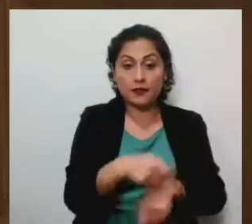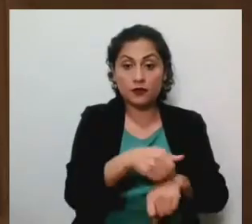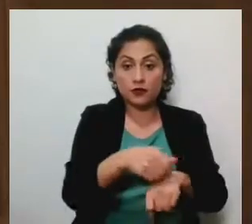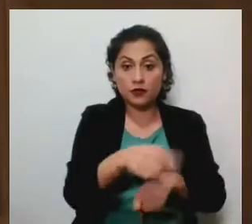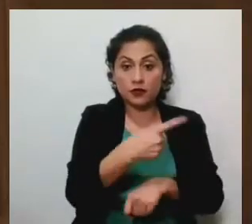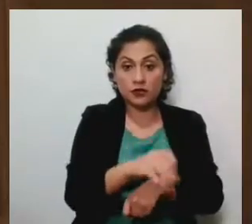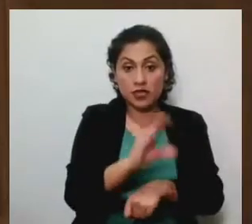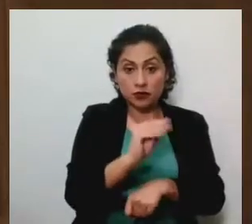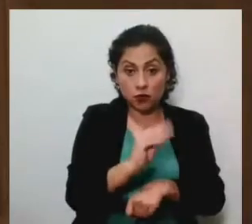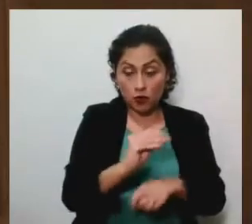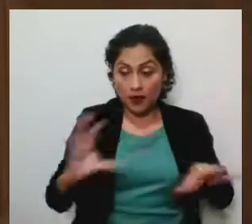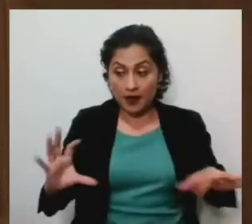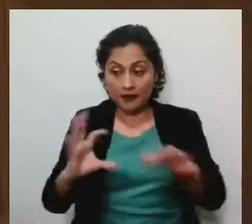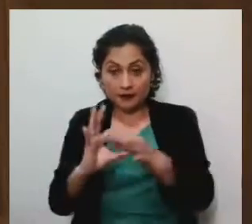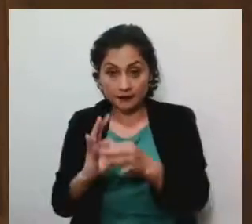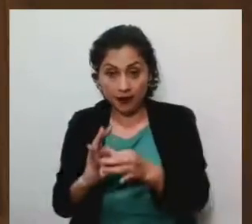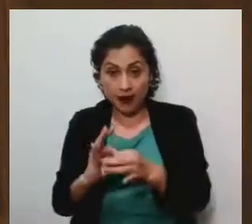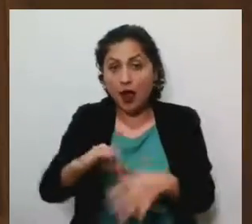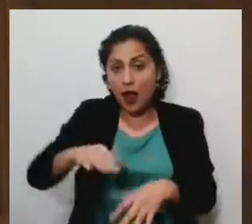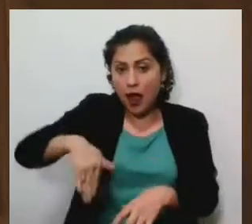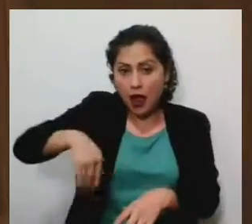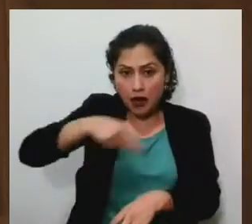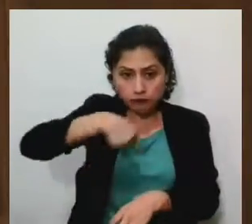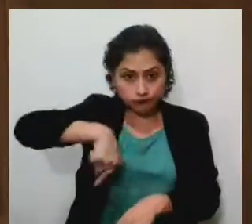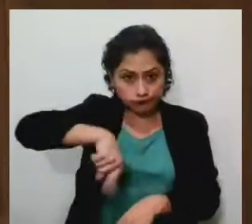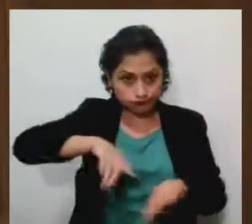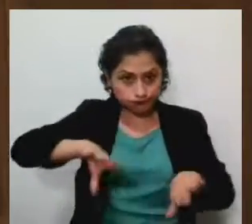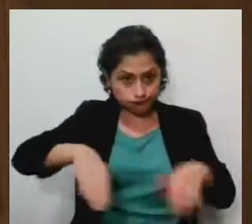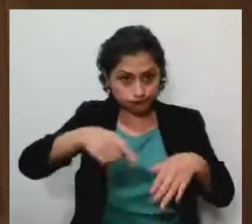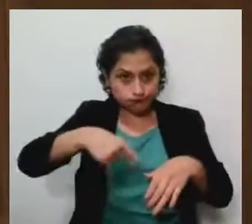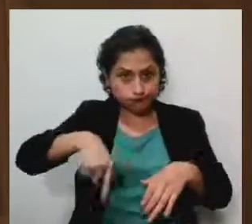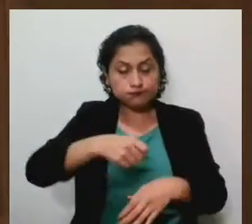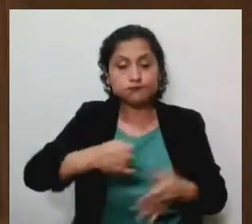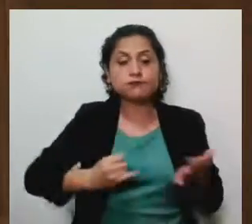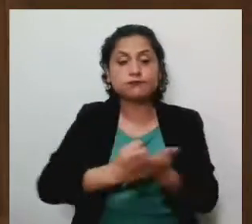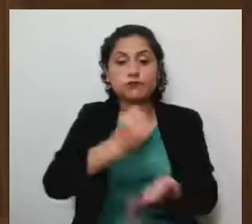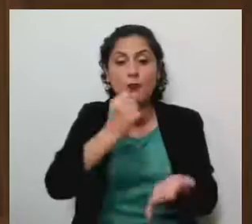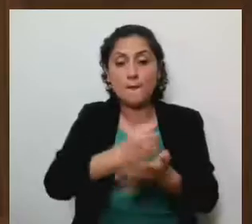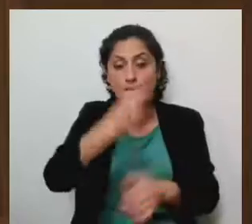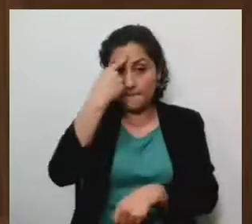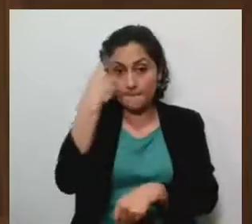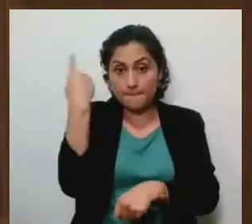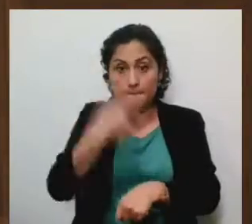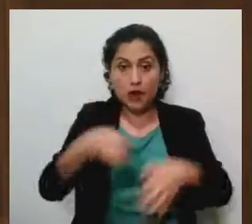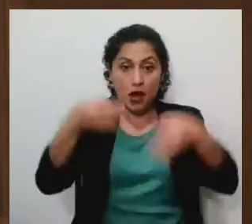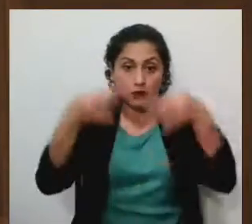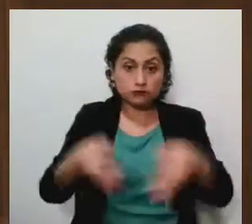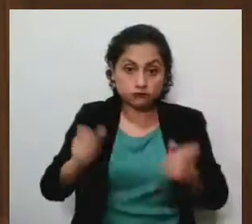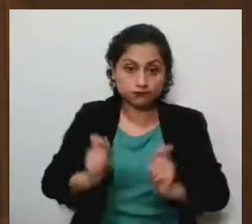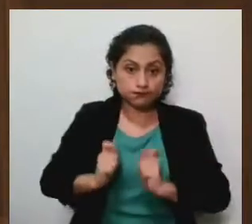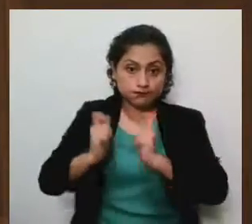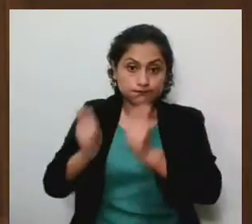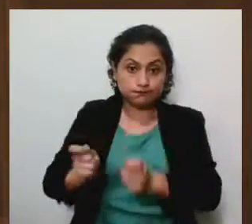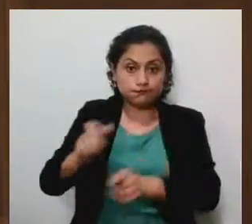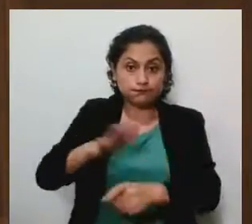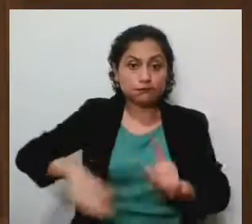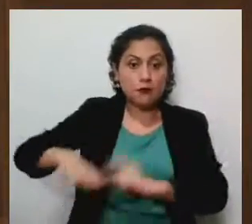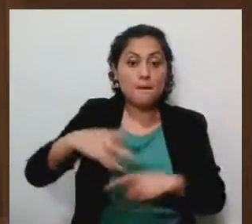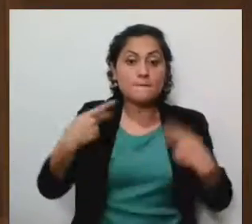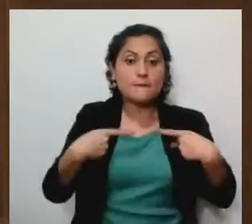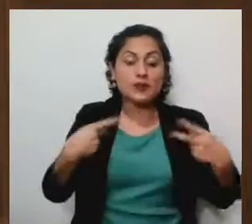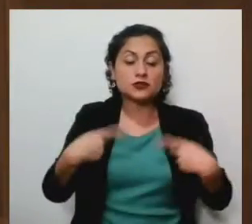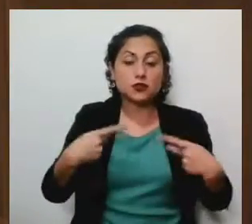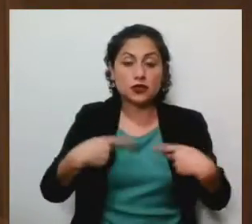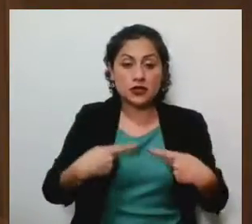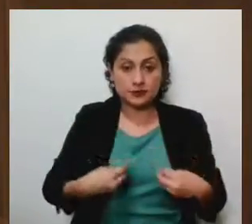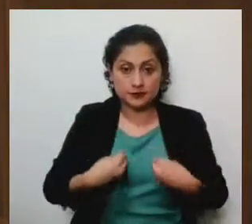recientemente aprobado por esta legislatura local, al fin de otorgarle seguridad jurídica a las y a los mexiquenses de conformidad por lo dispuesto en